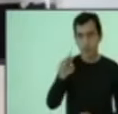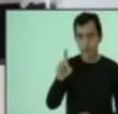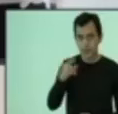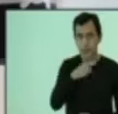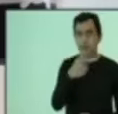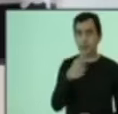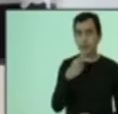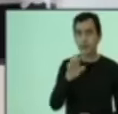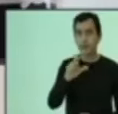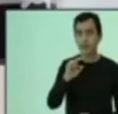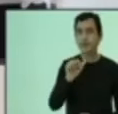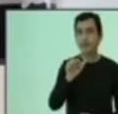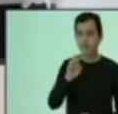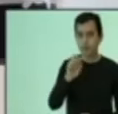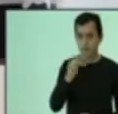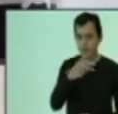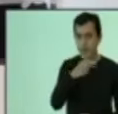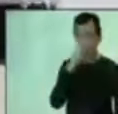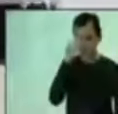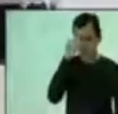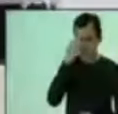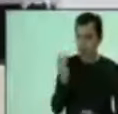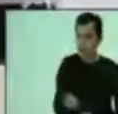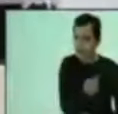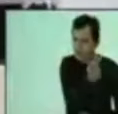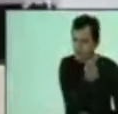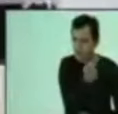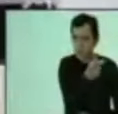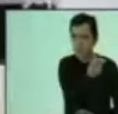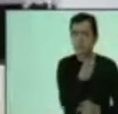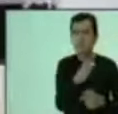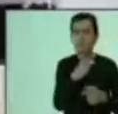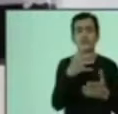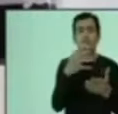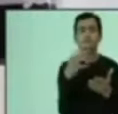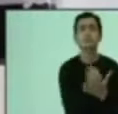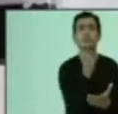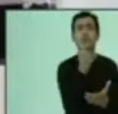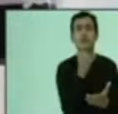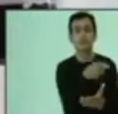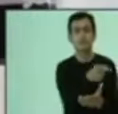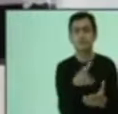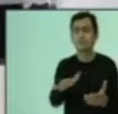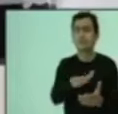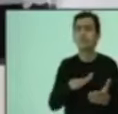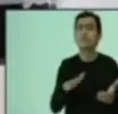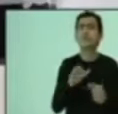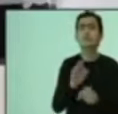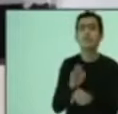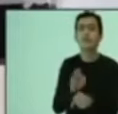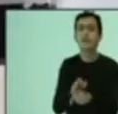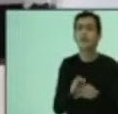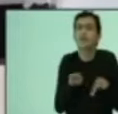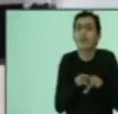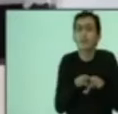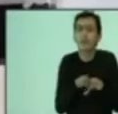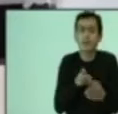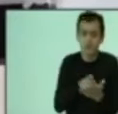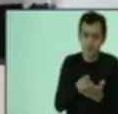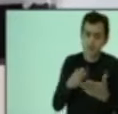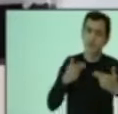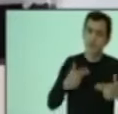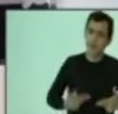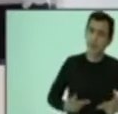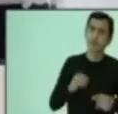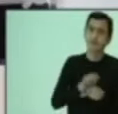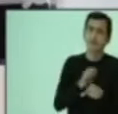la pregunta de llegar a la presidencia municipal: ¿cómo promovería entre los habitantes del municipio el conocimiento, respeto y defensa de los